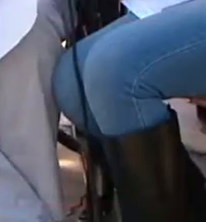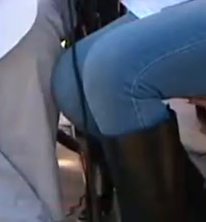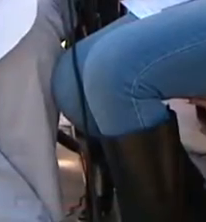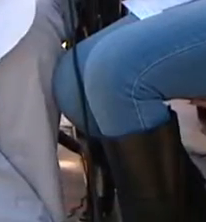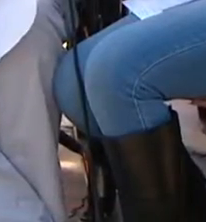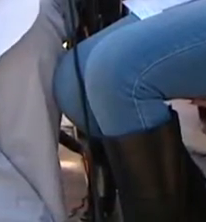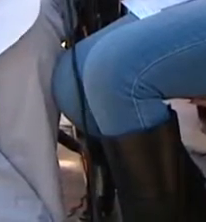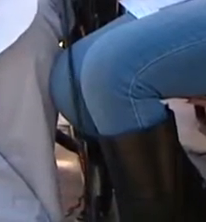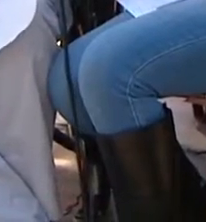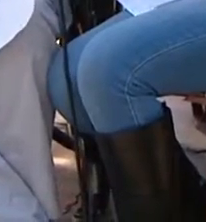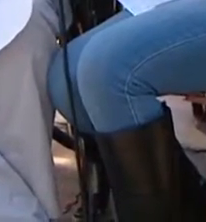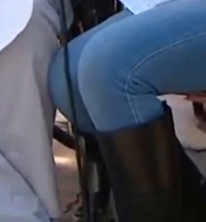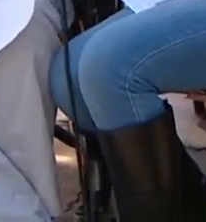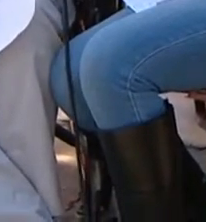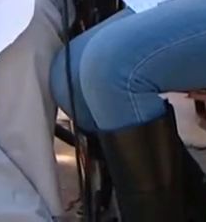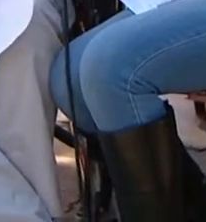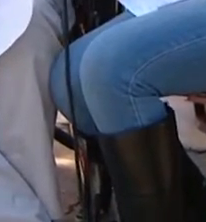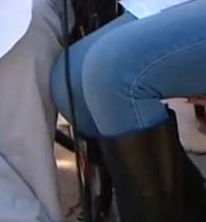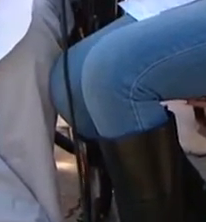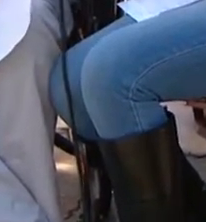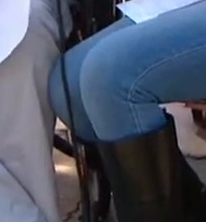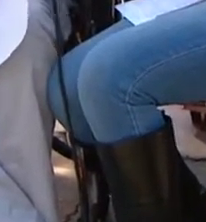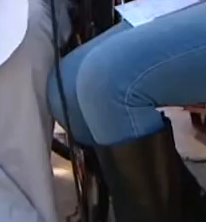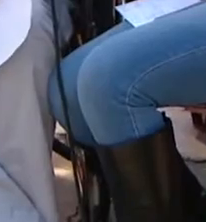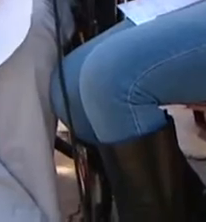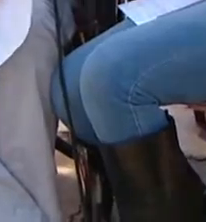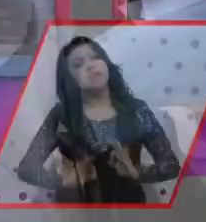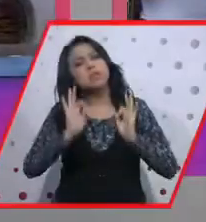hacer. A ver, amigo, tú tranquilo.